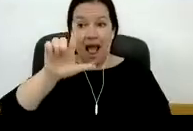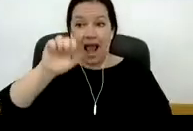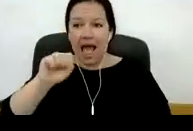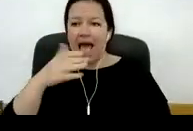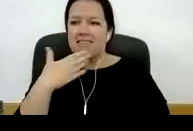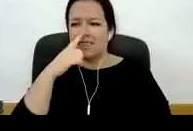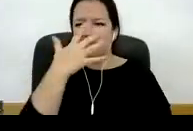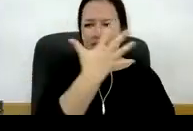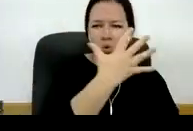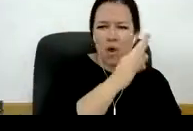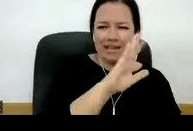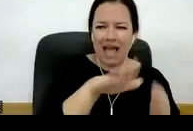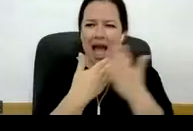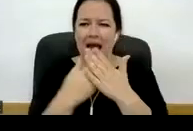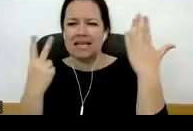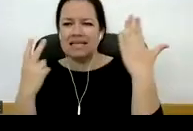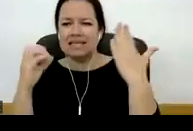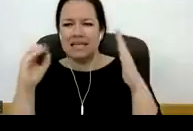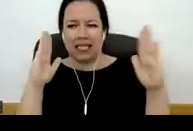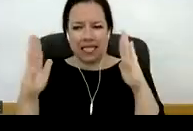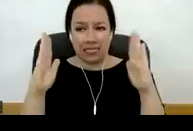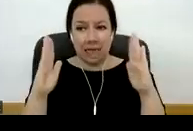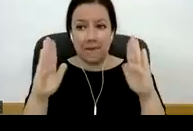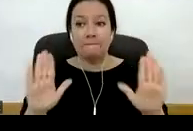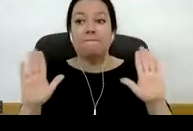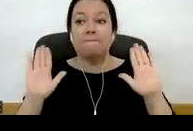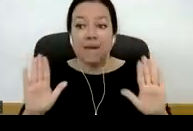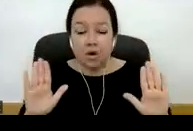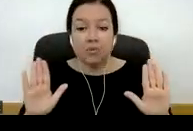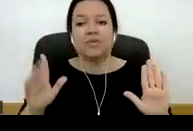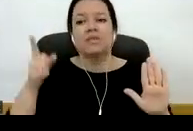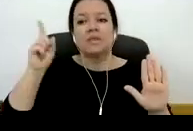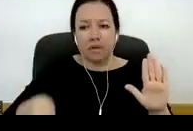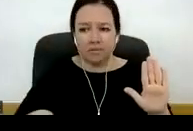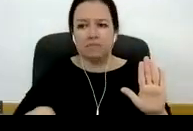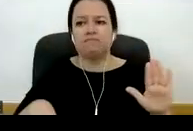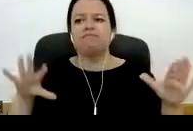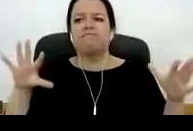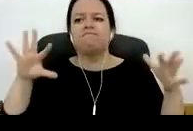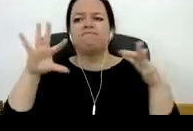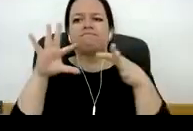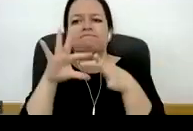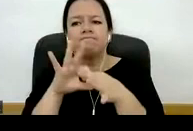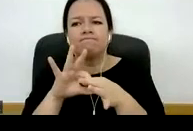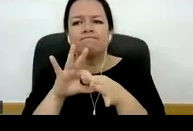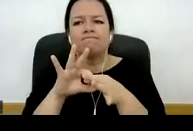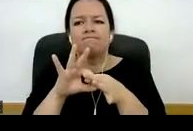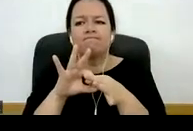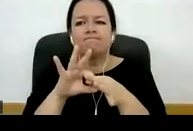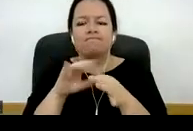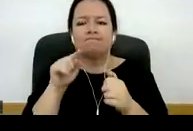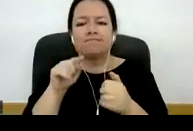50 y 70 años, por ejemplo, pero puede tener relación con esta pérdida en la